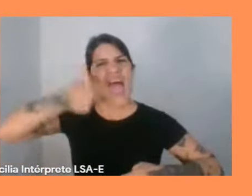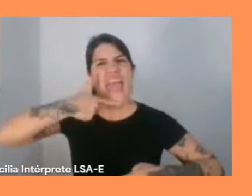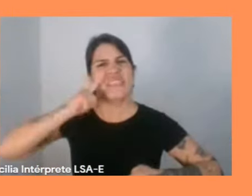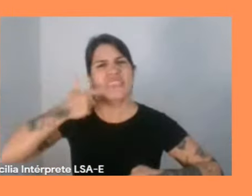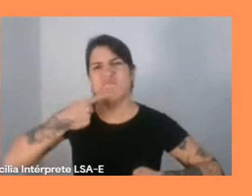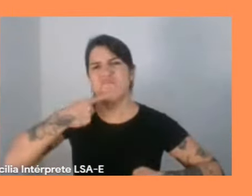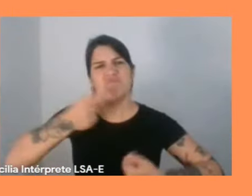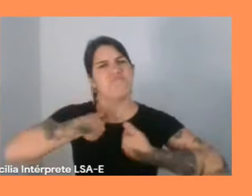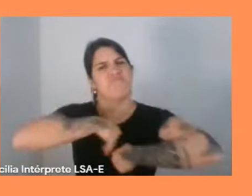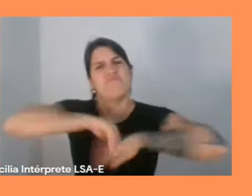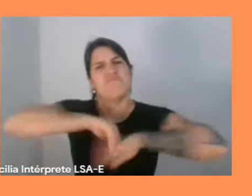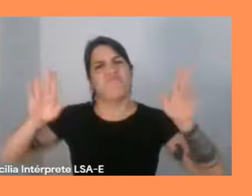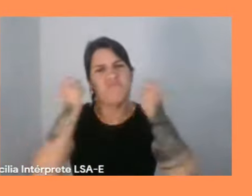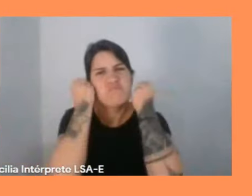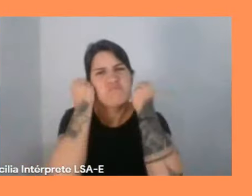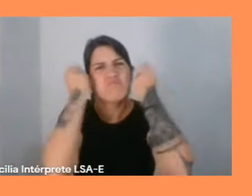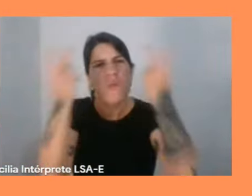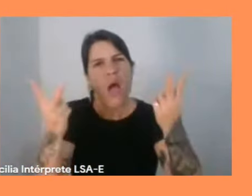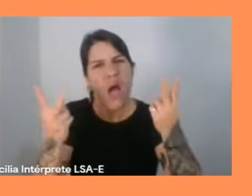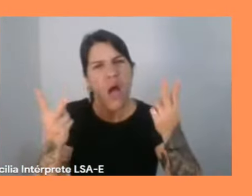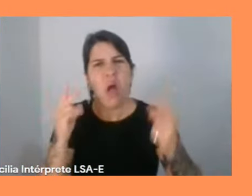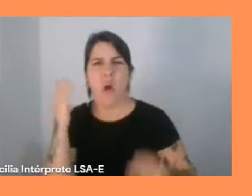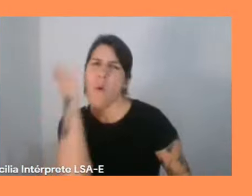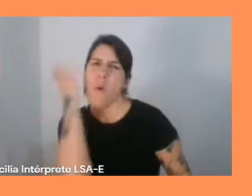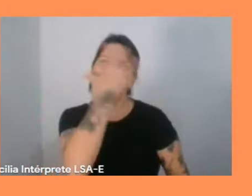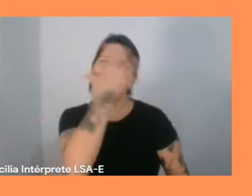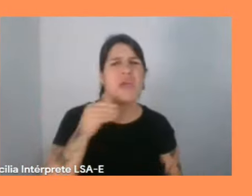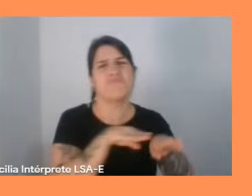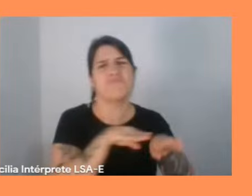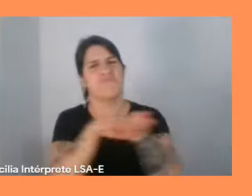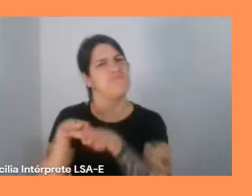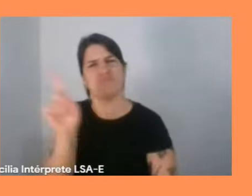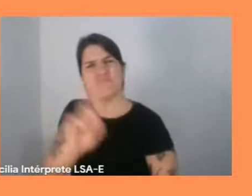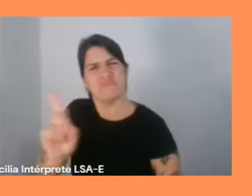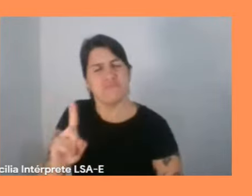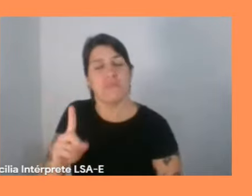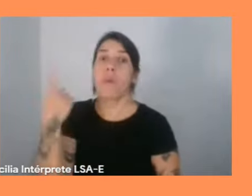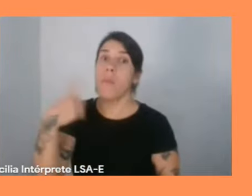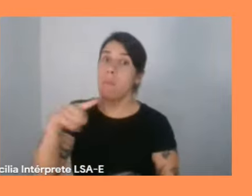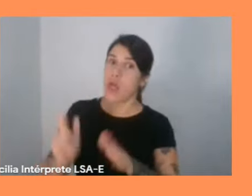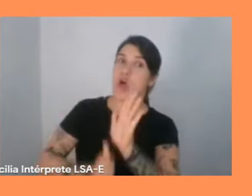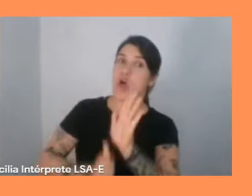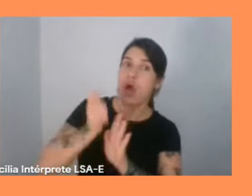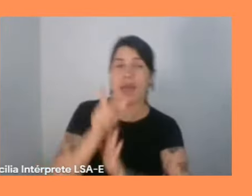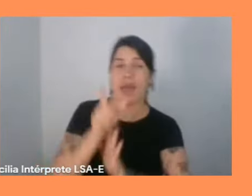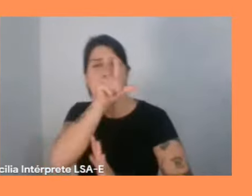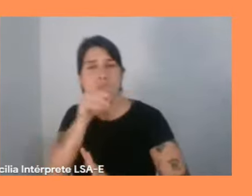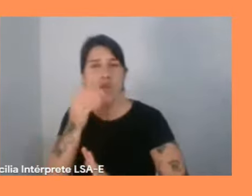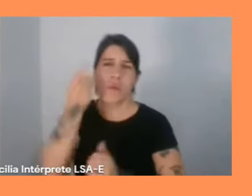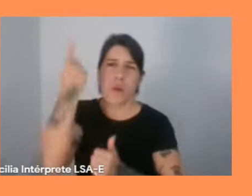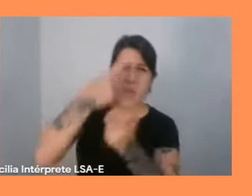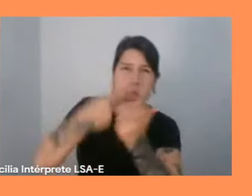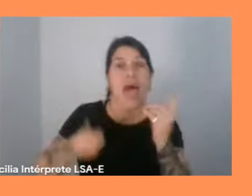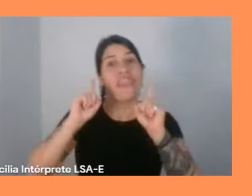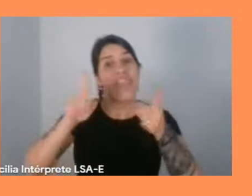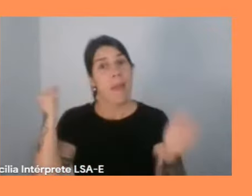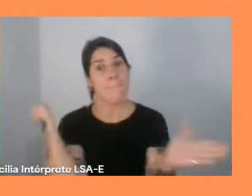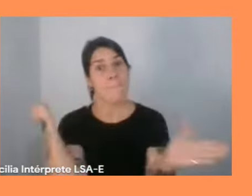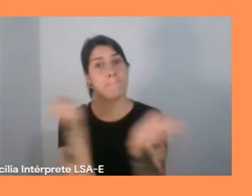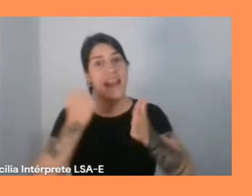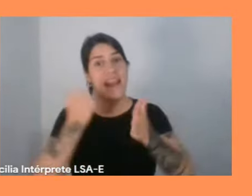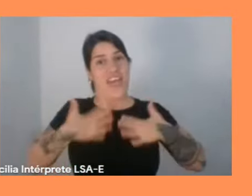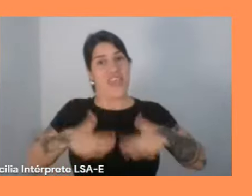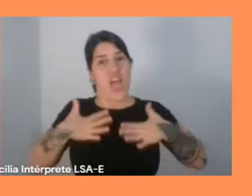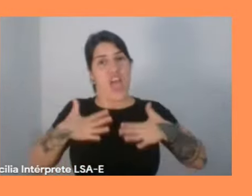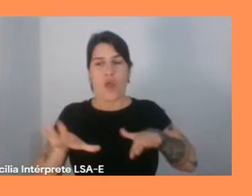promovidos por las redes sociales, por las marcas de ropa y todo culto a la belleza única, promoviendo el cuidado del